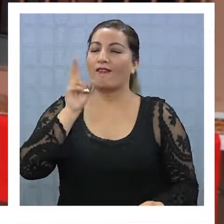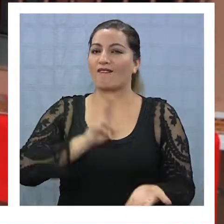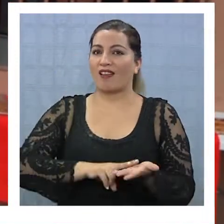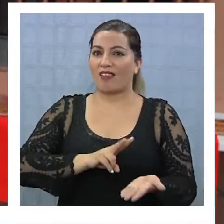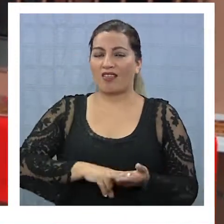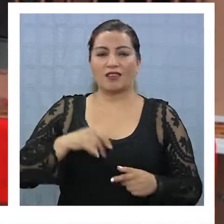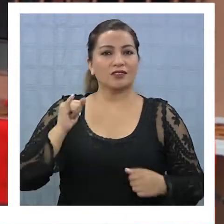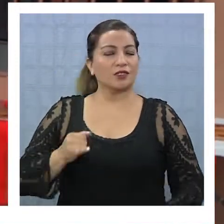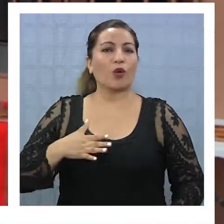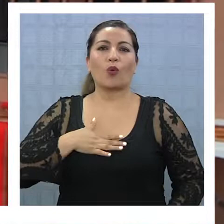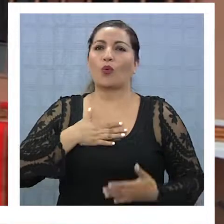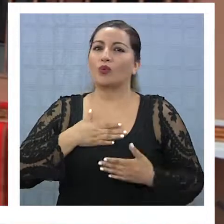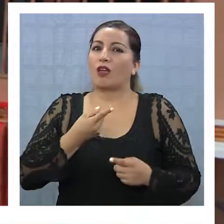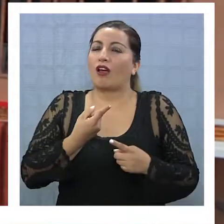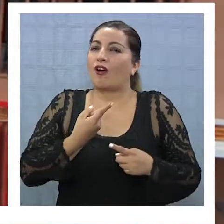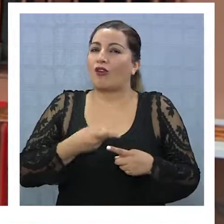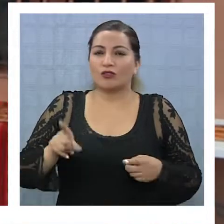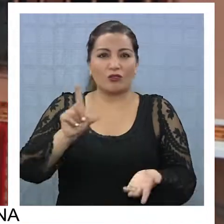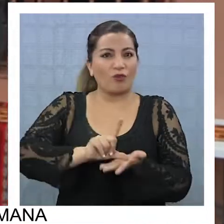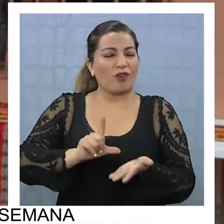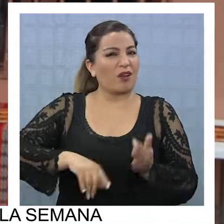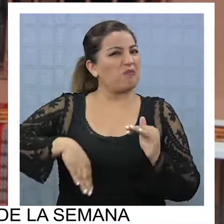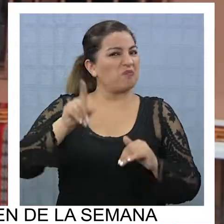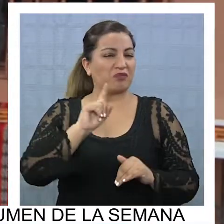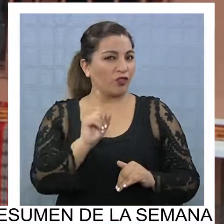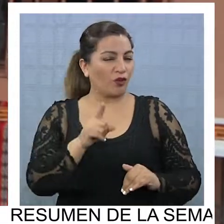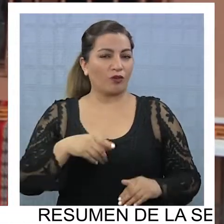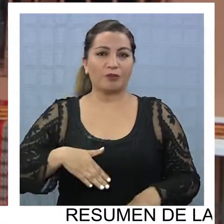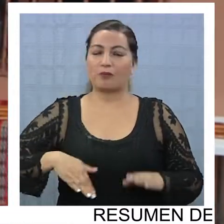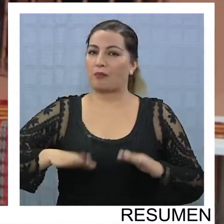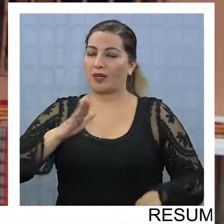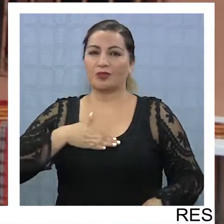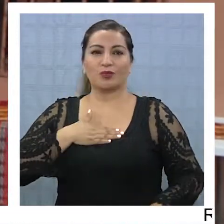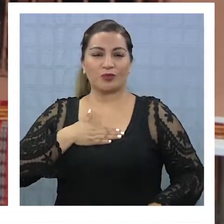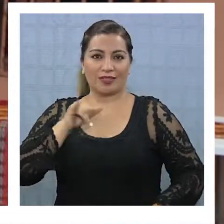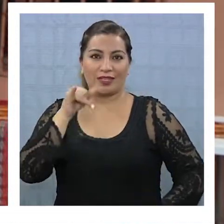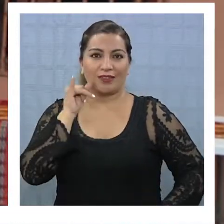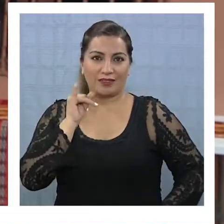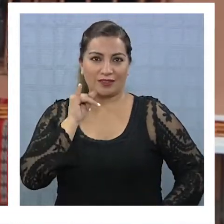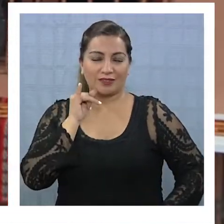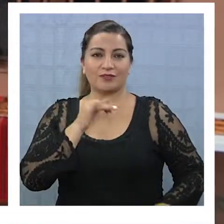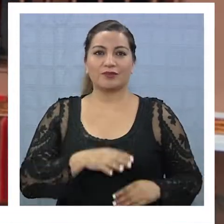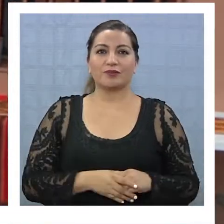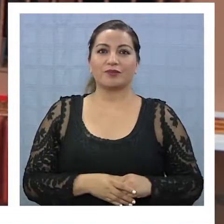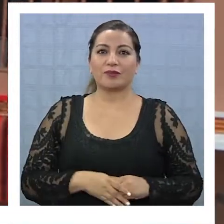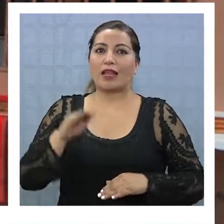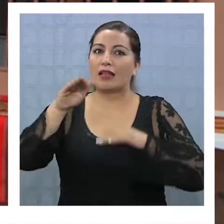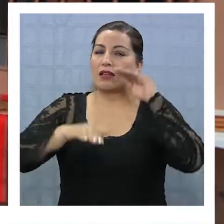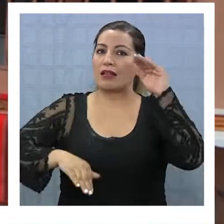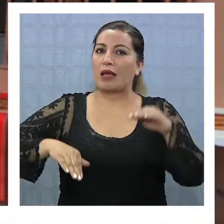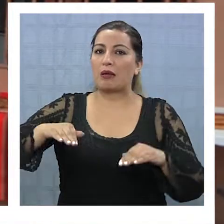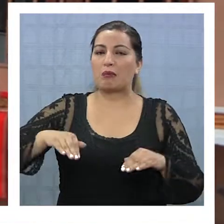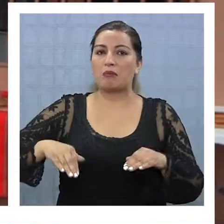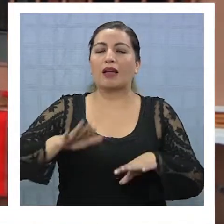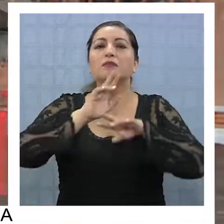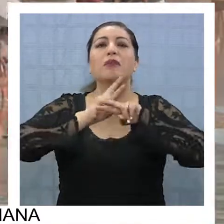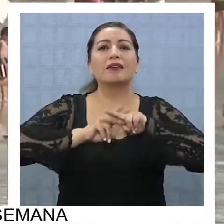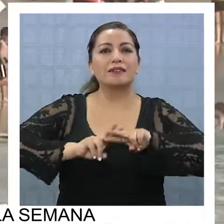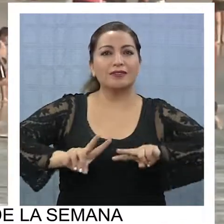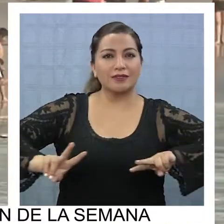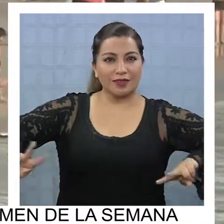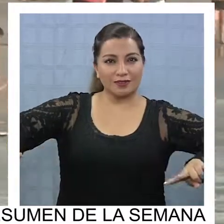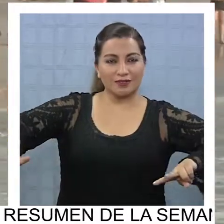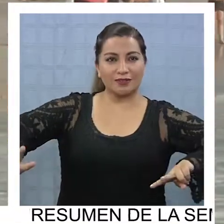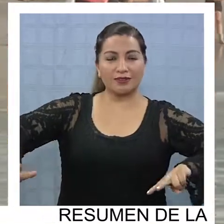playas. Y la verdad que así fue. Nos ha gustado más que otras zonas de Chile que ya habíamos visitado en otra oportunidad. La playa nos